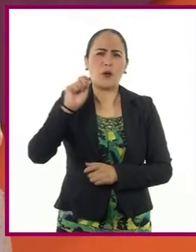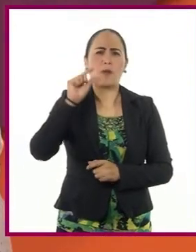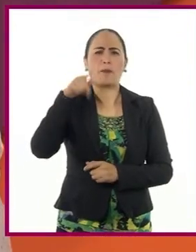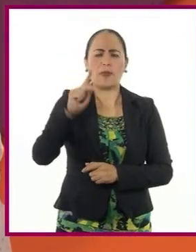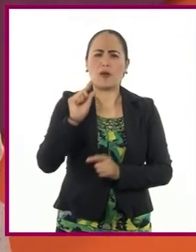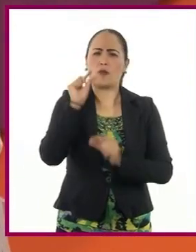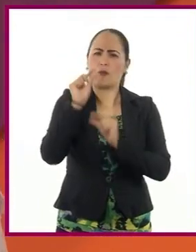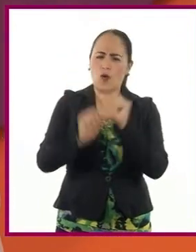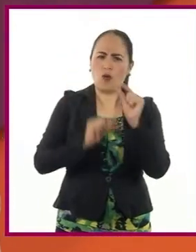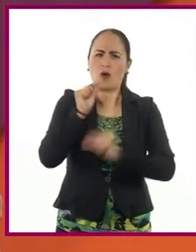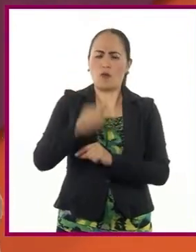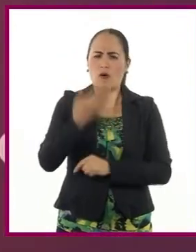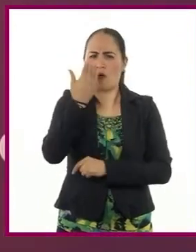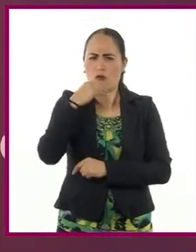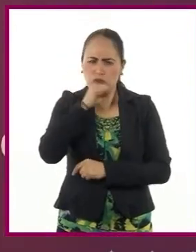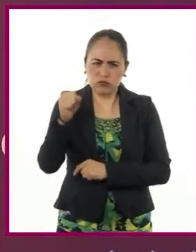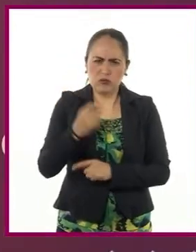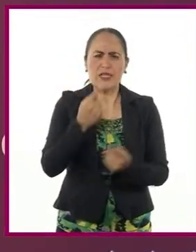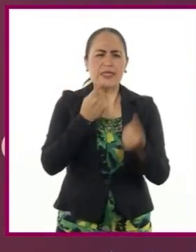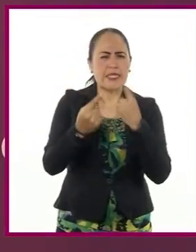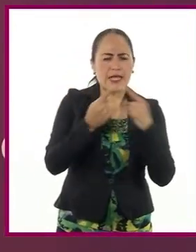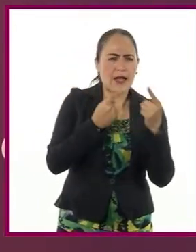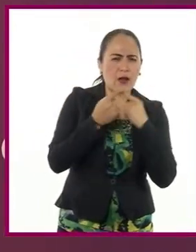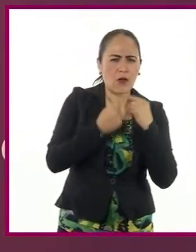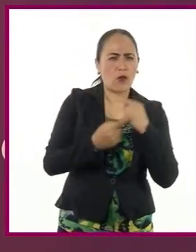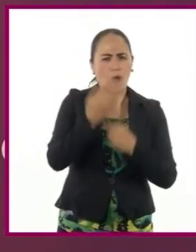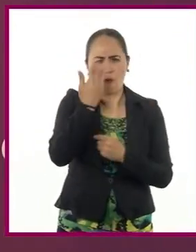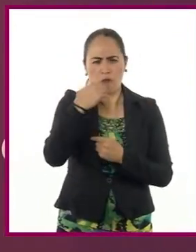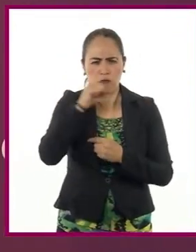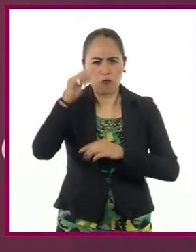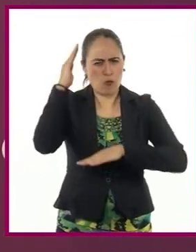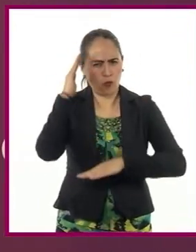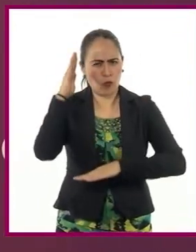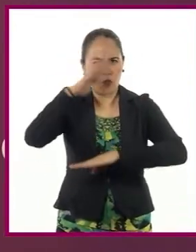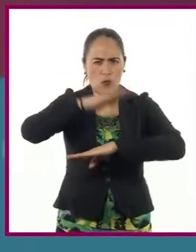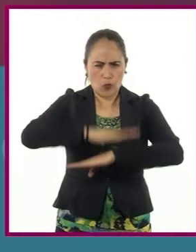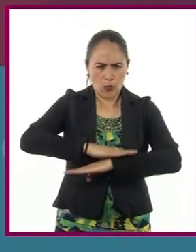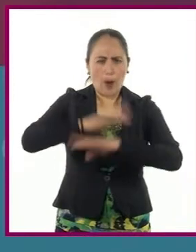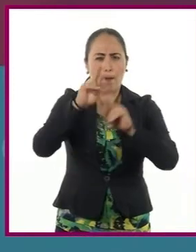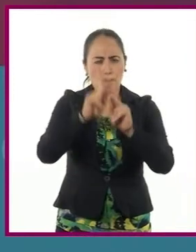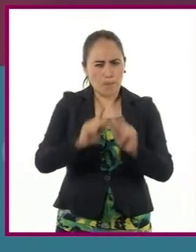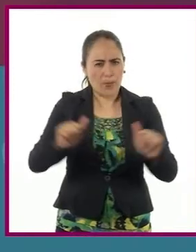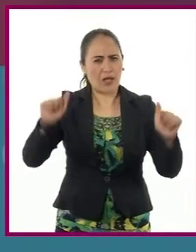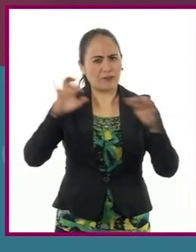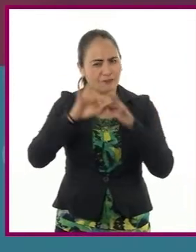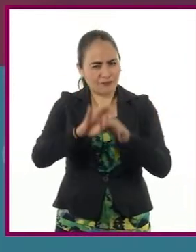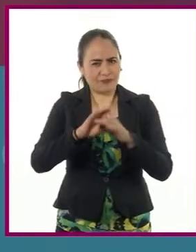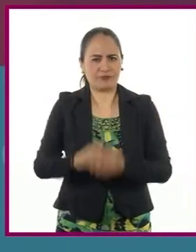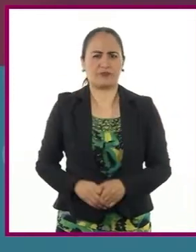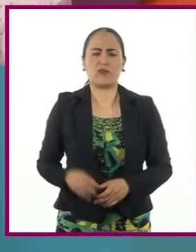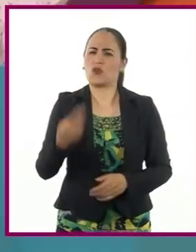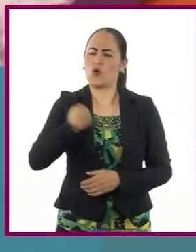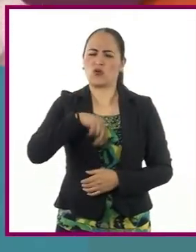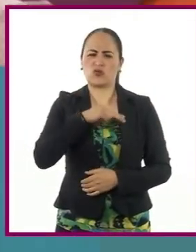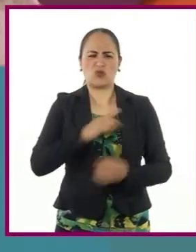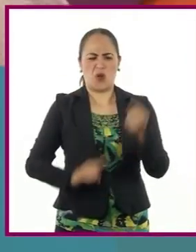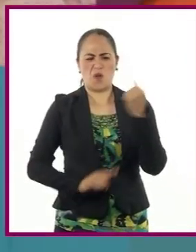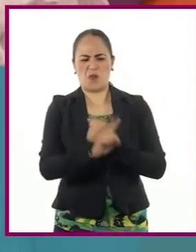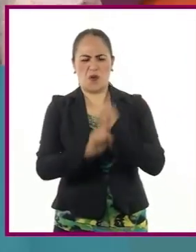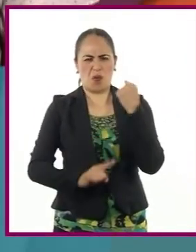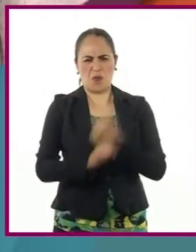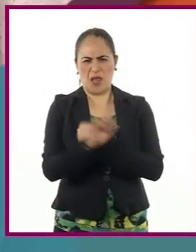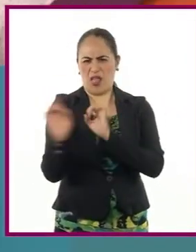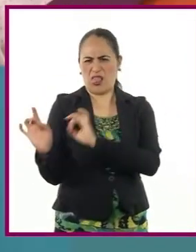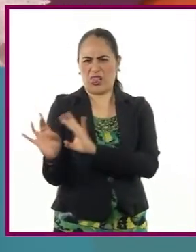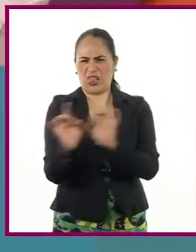el tiempo, la habilidad negociadora y la convicción de buscar la paz. ¿Qué aprendemos de los conflictos?